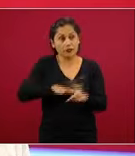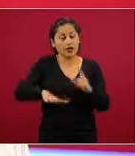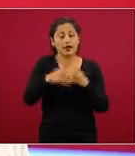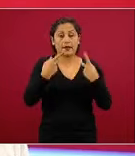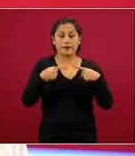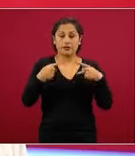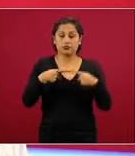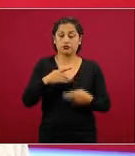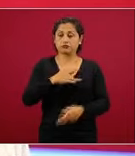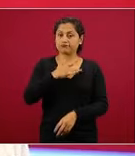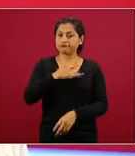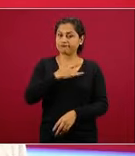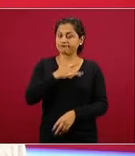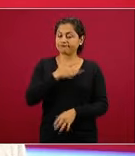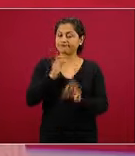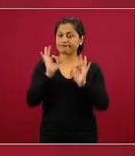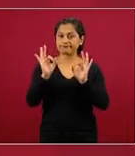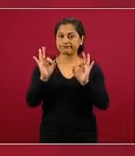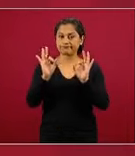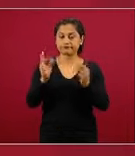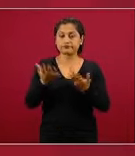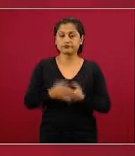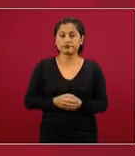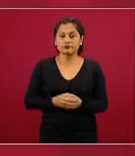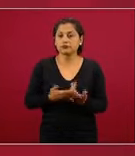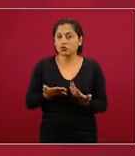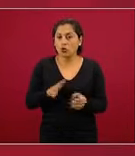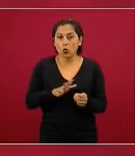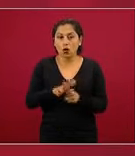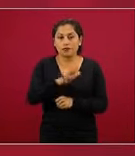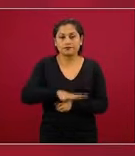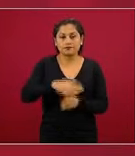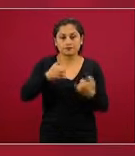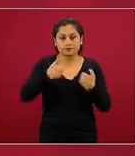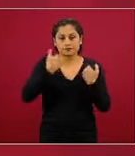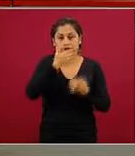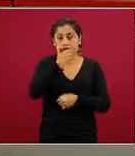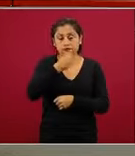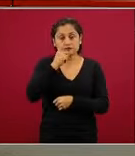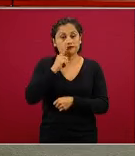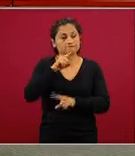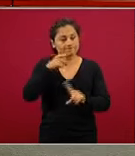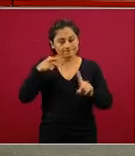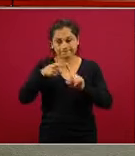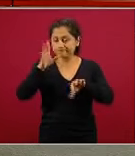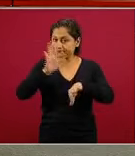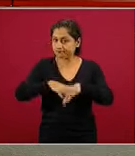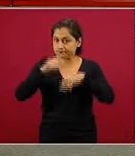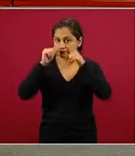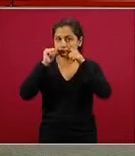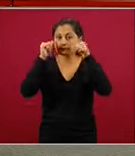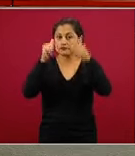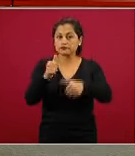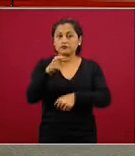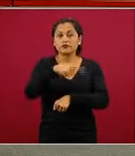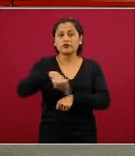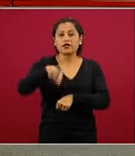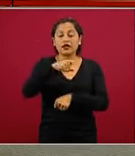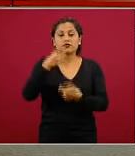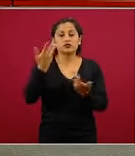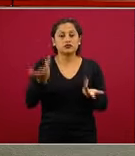que las personas, en particular jóvenes, hombres y mujeres, no tengan este fuerte